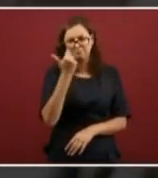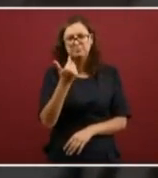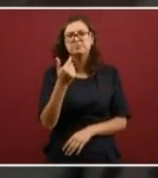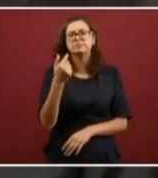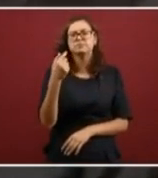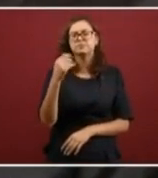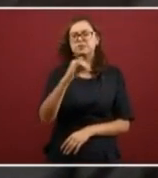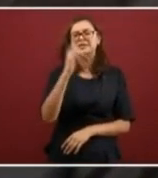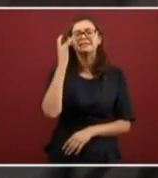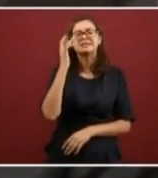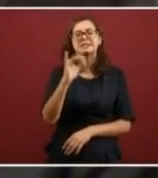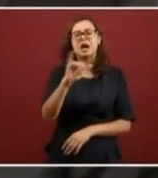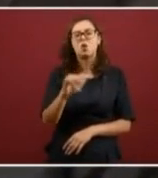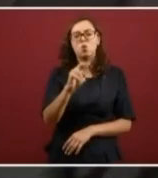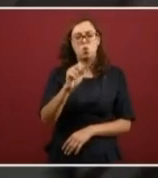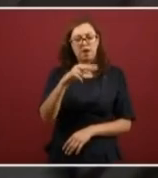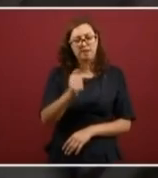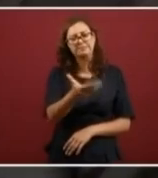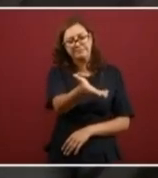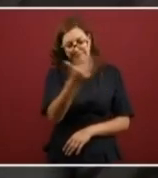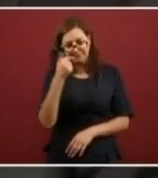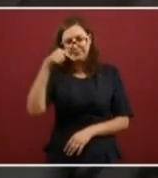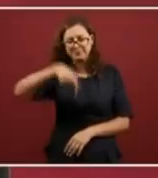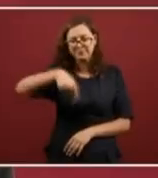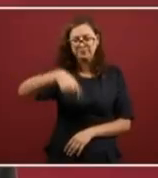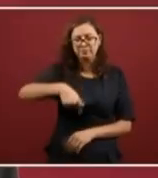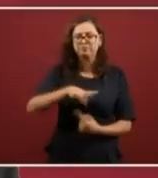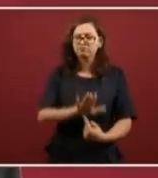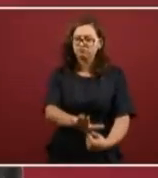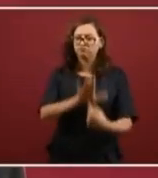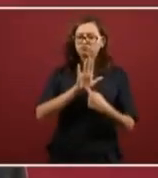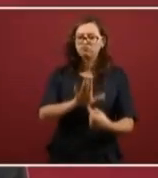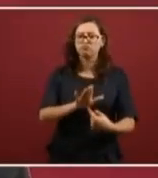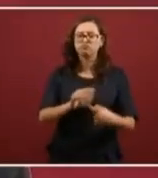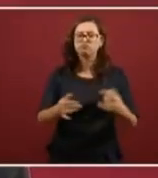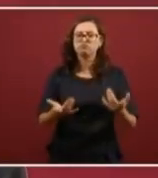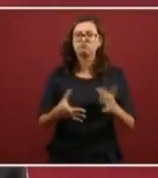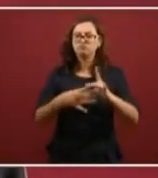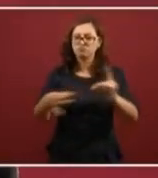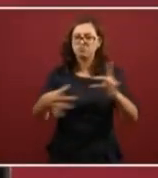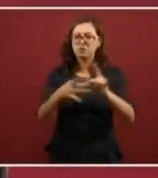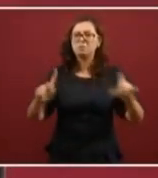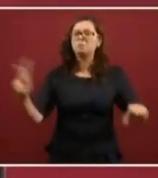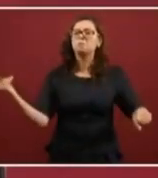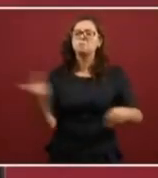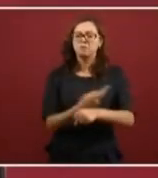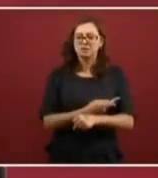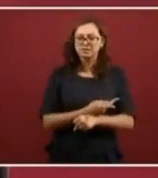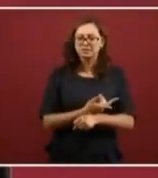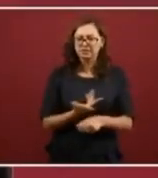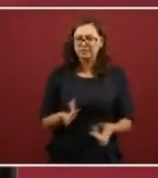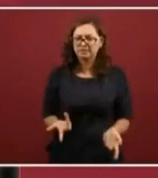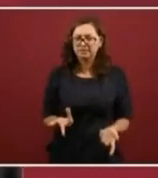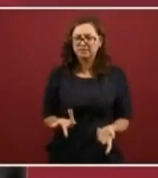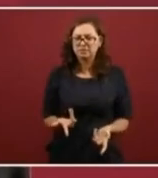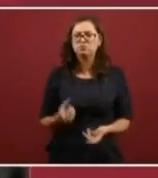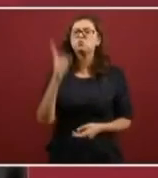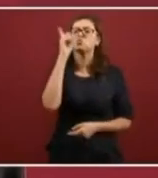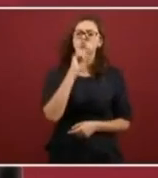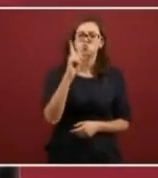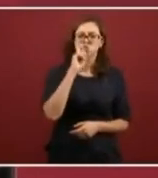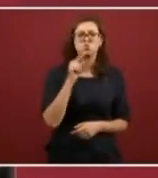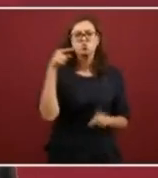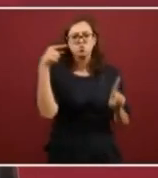San Juana y que exponga qué está sucediendo, porque ella debe de